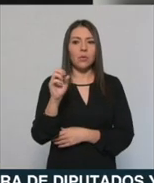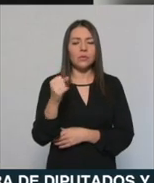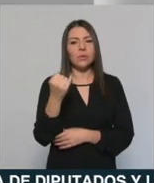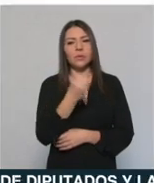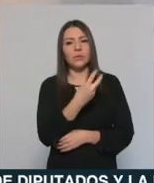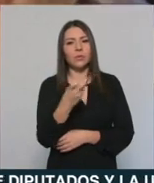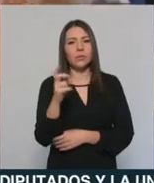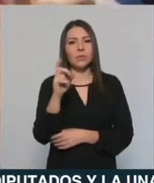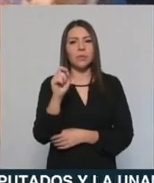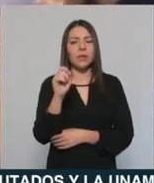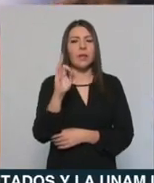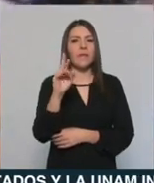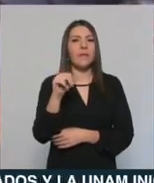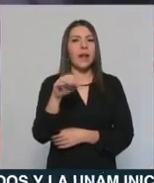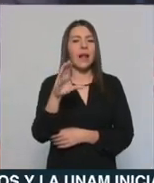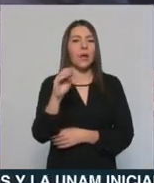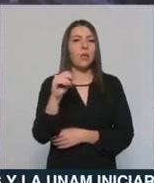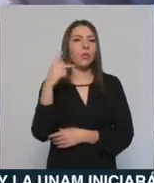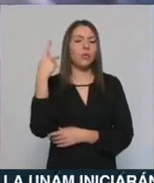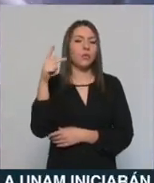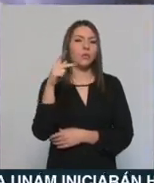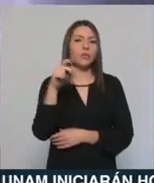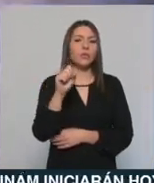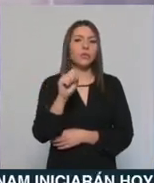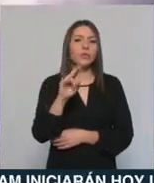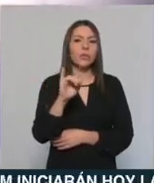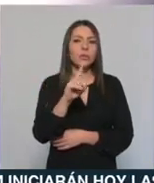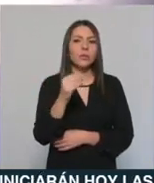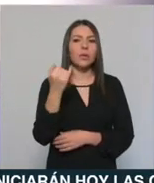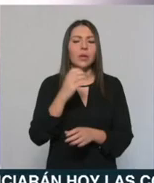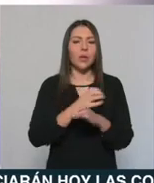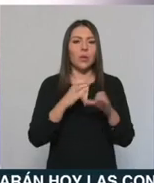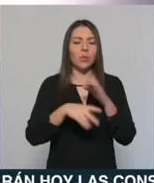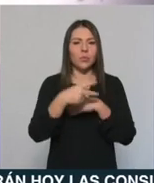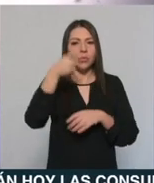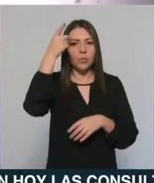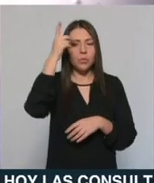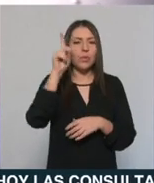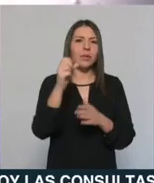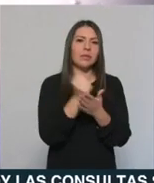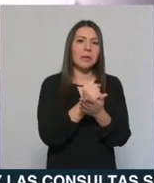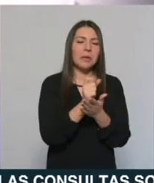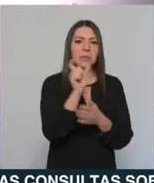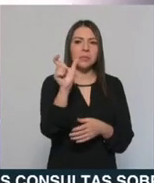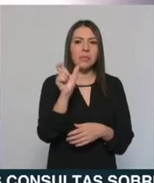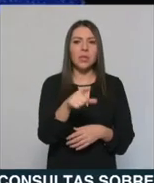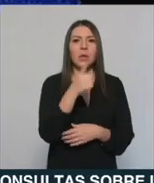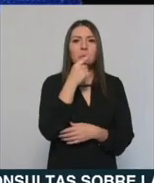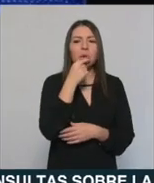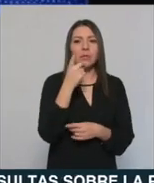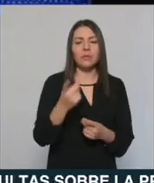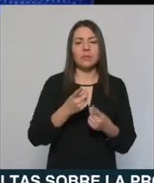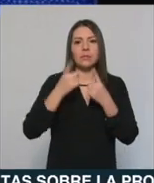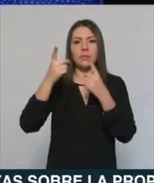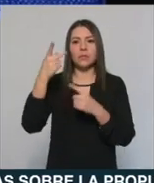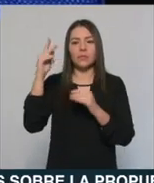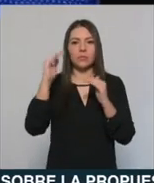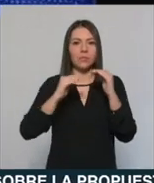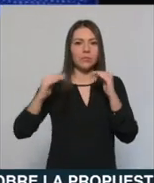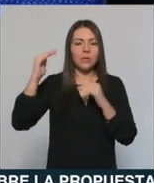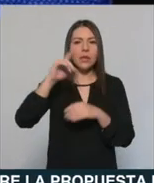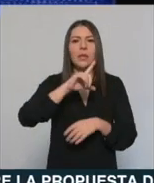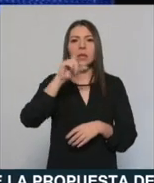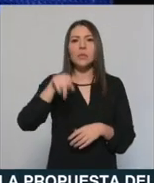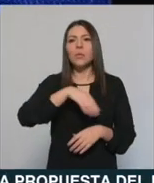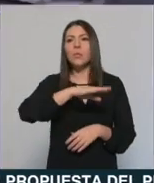francos suizos, además de pertenencias personales, las cuales el policía entregó a su superior. Después se dio paso a ubicar